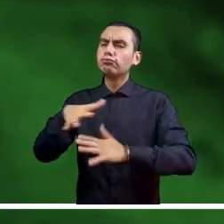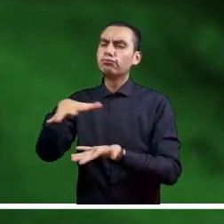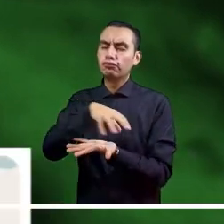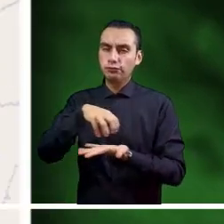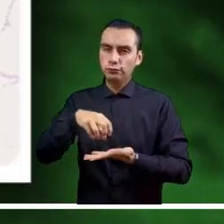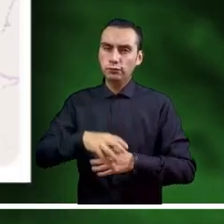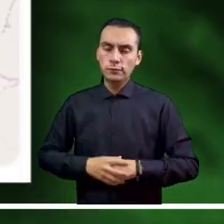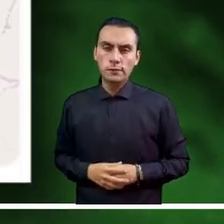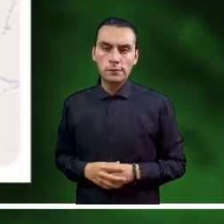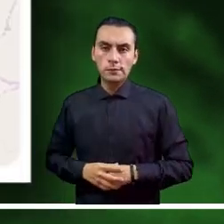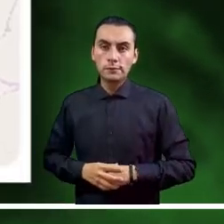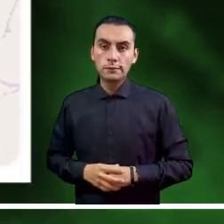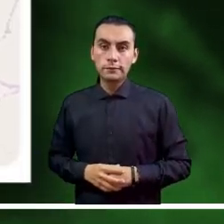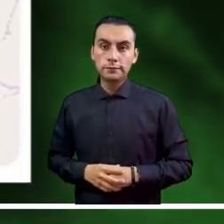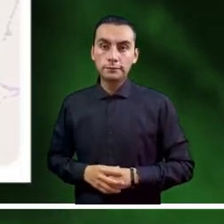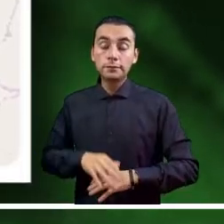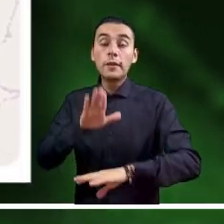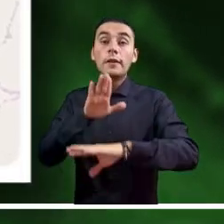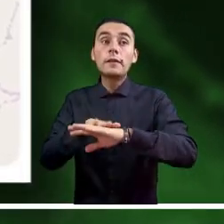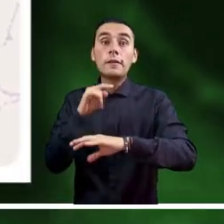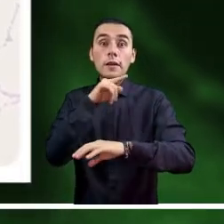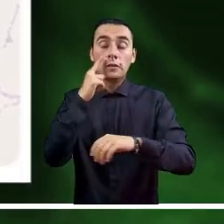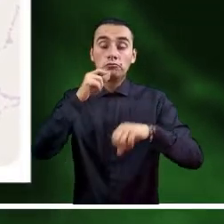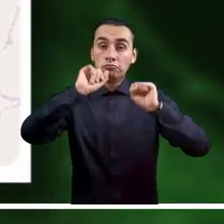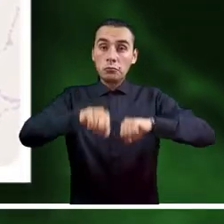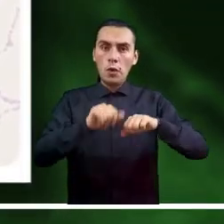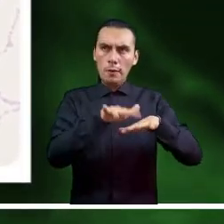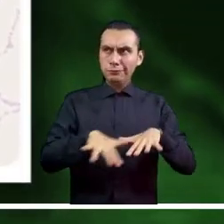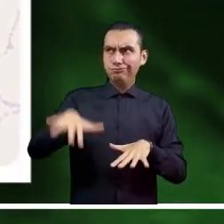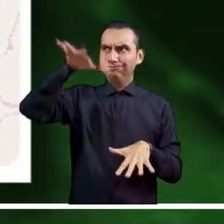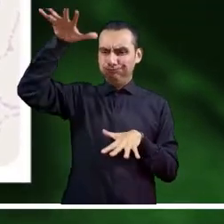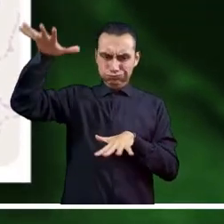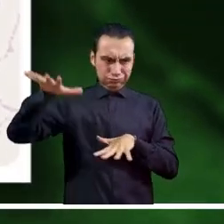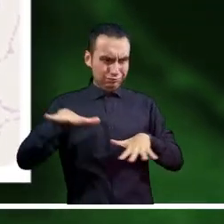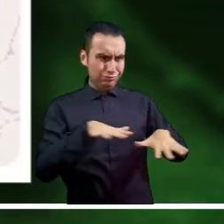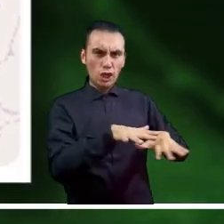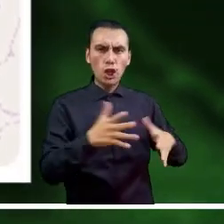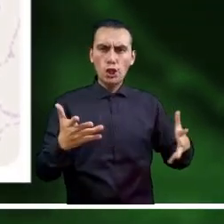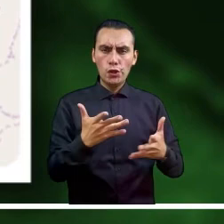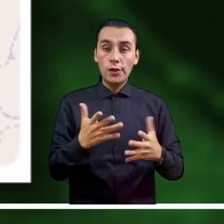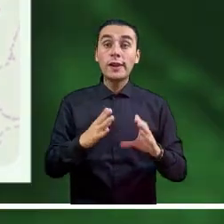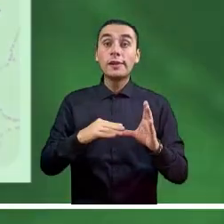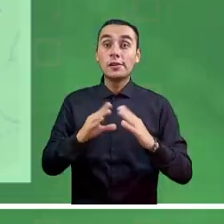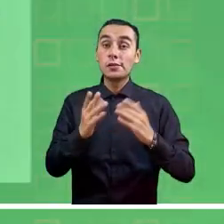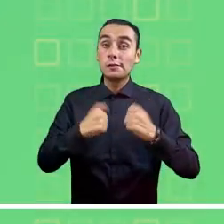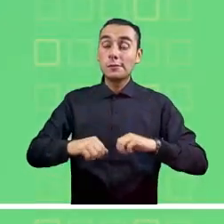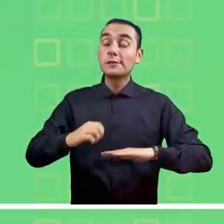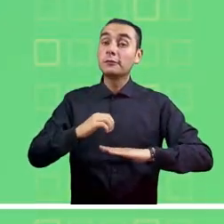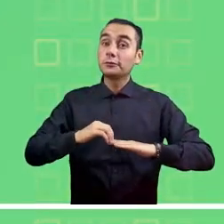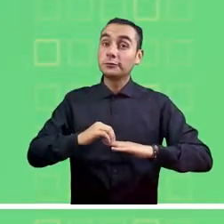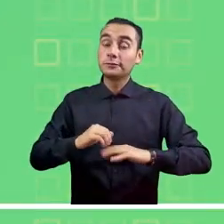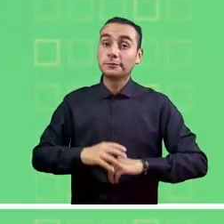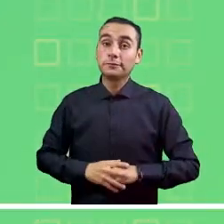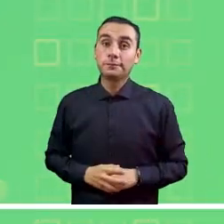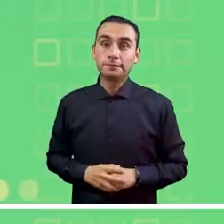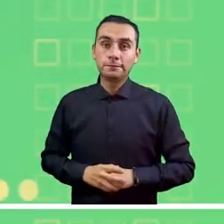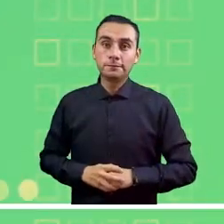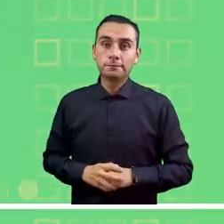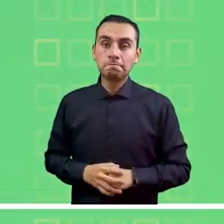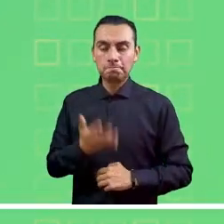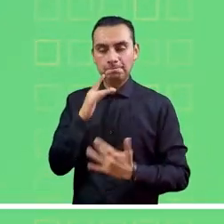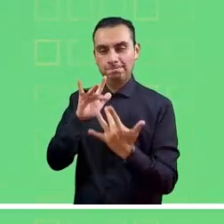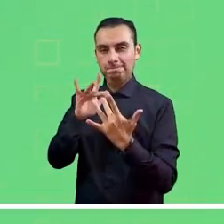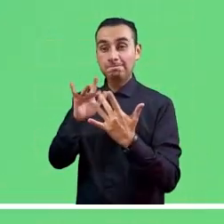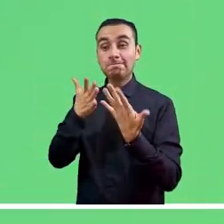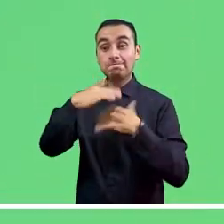Alerta roja por probabilidad de deslizamientos de tierra en los departamentos de Tolima, Risaralda y Antioquia. Síguenos en nuestras redes